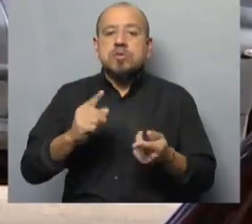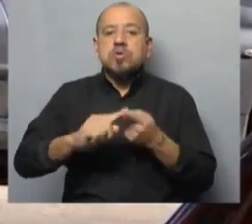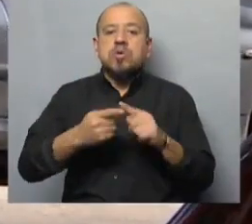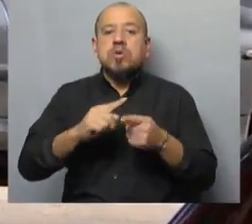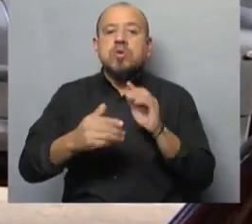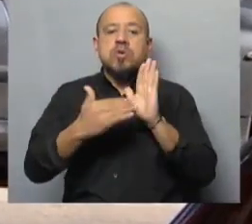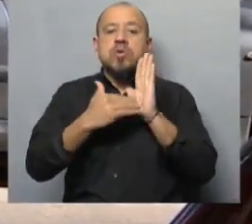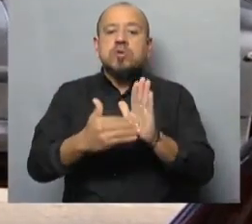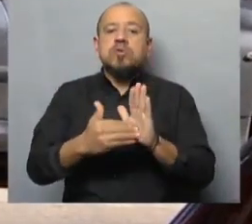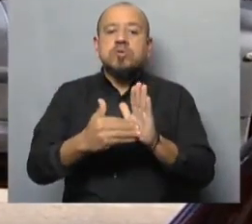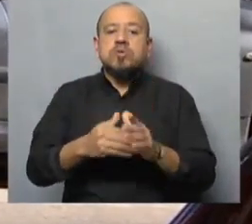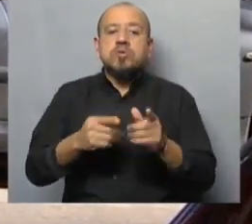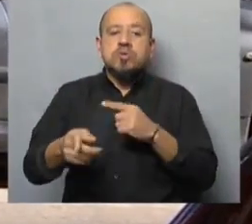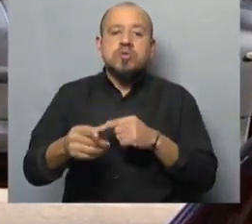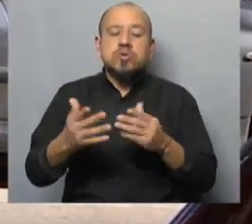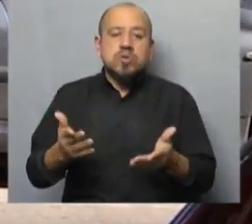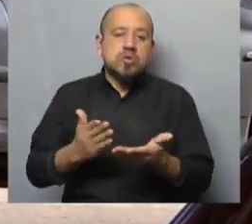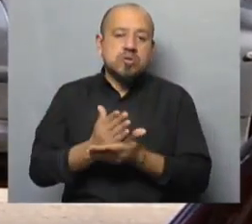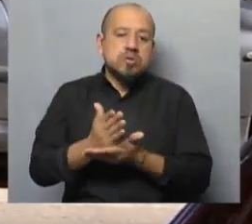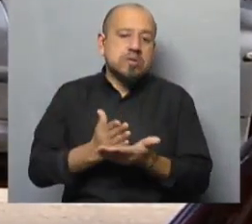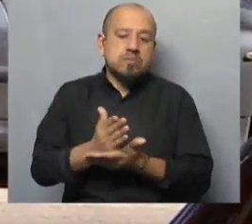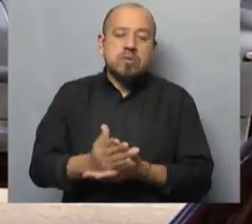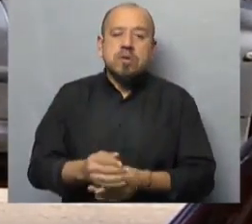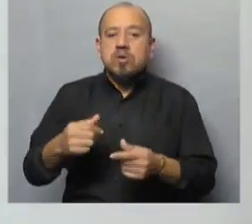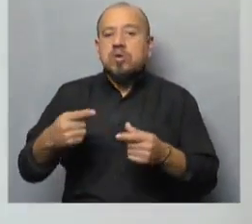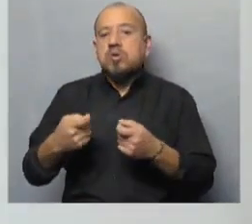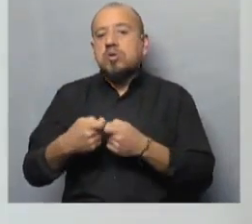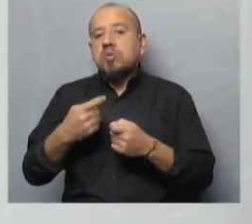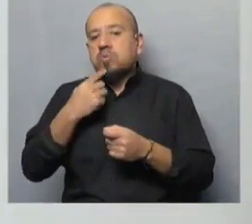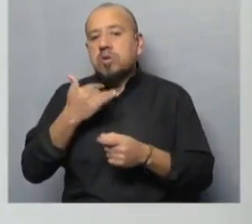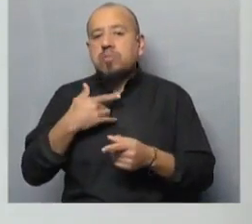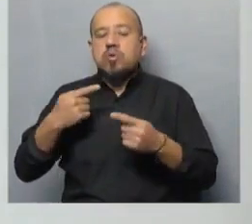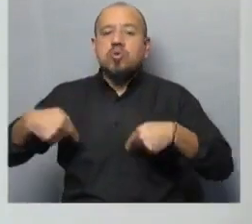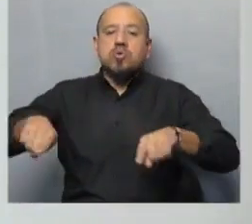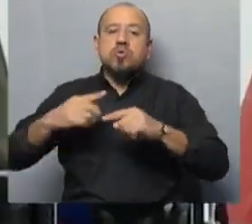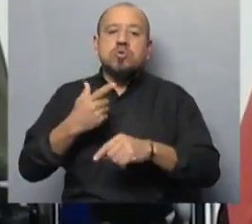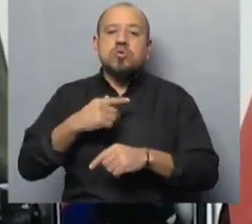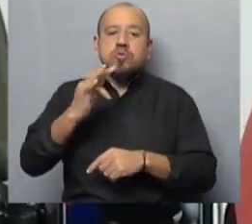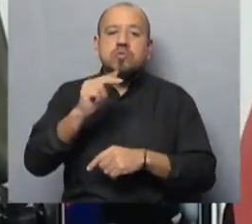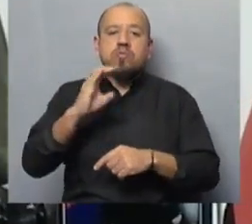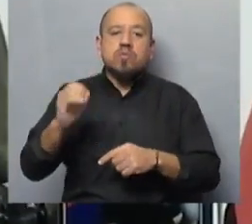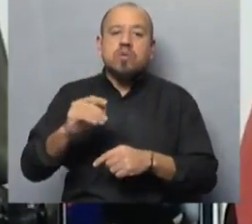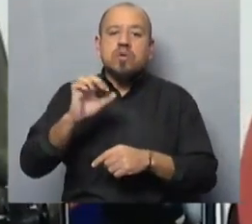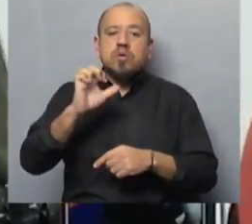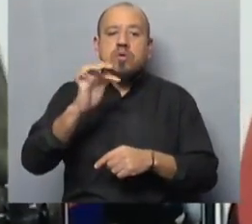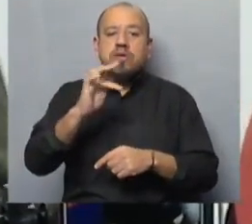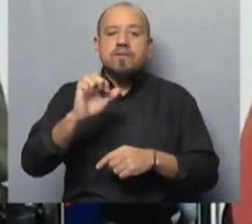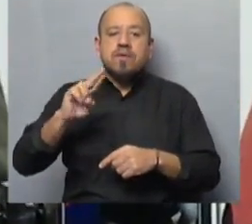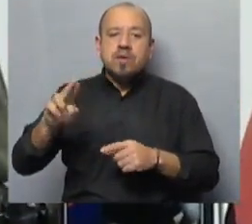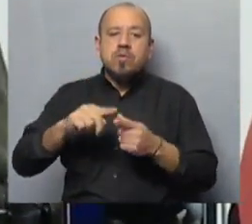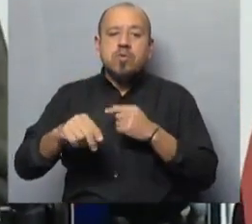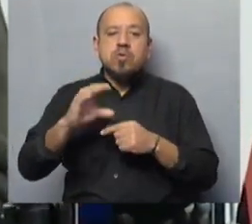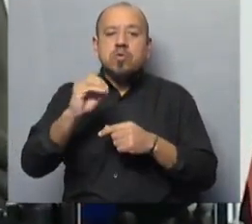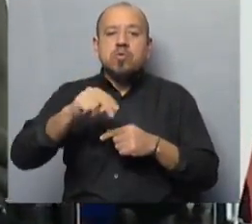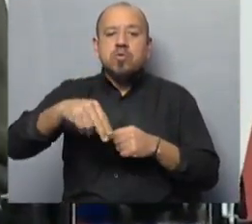representación de los aliados históricos en el campo social como el pit-cnt fútbol la feu y onajpu y un lugar para